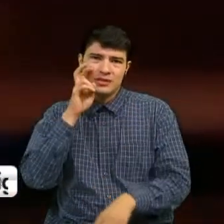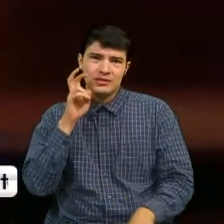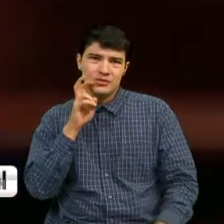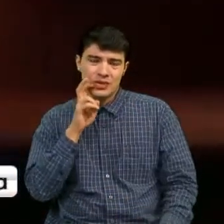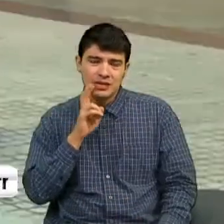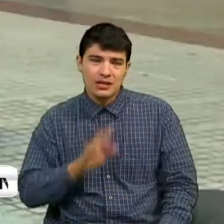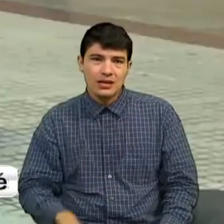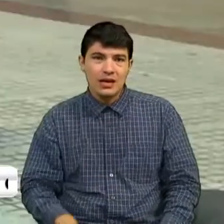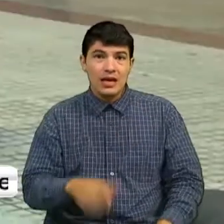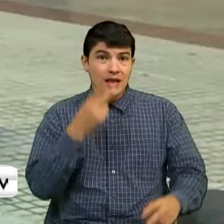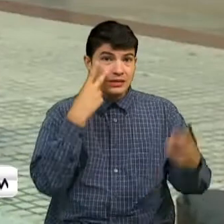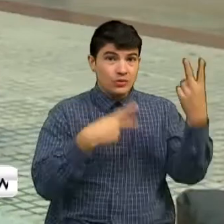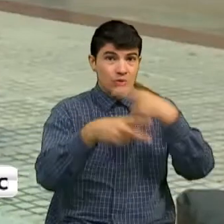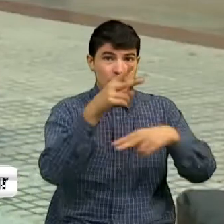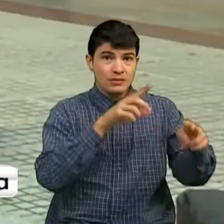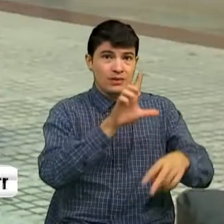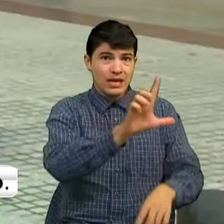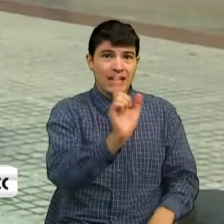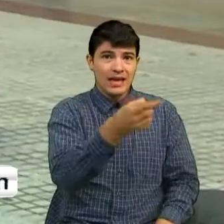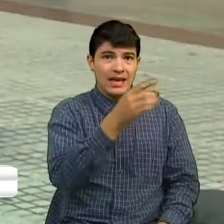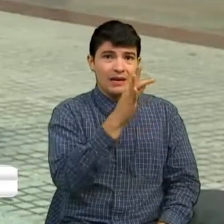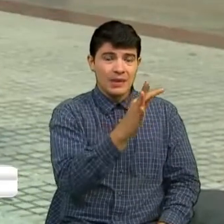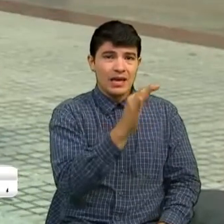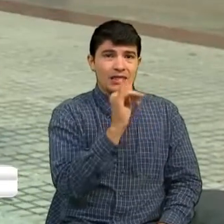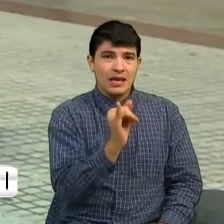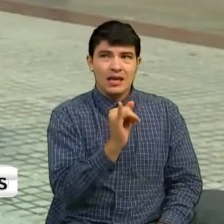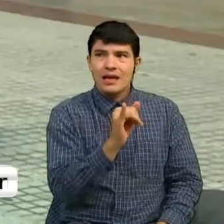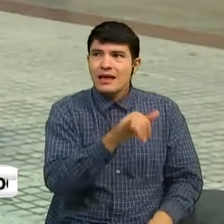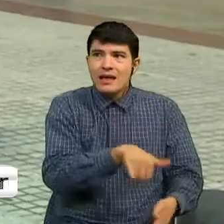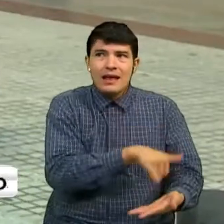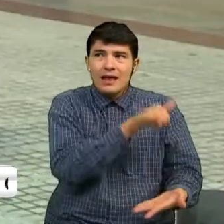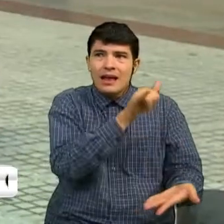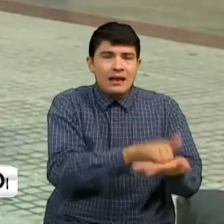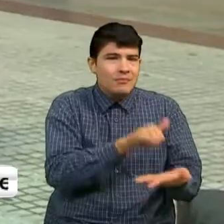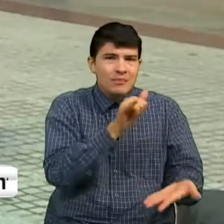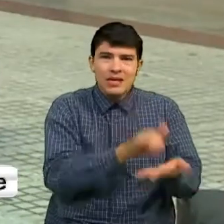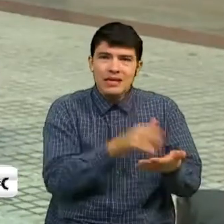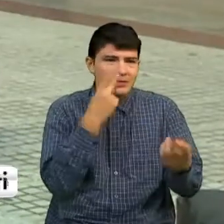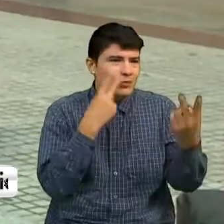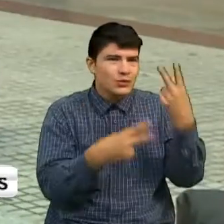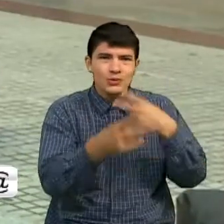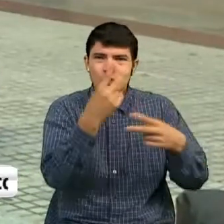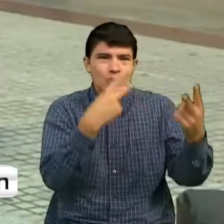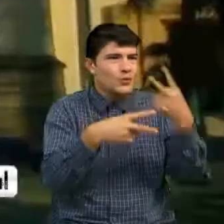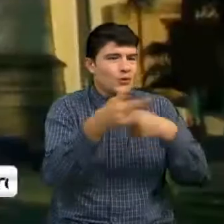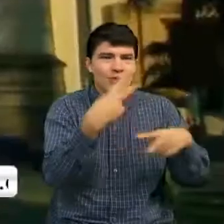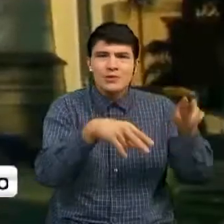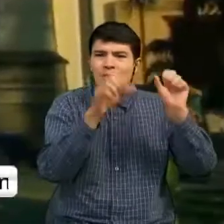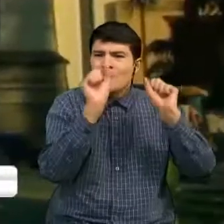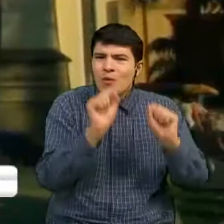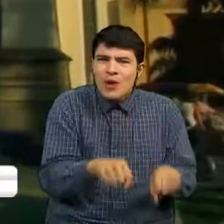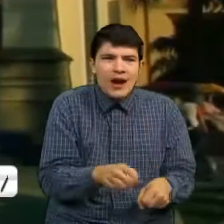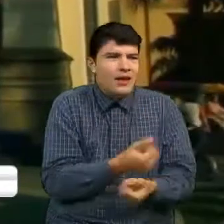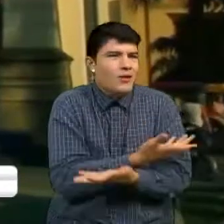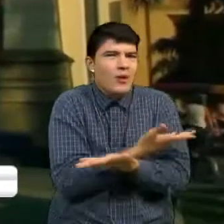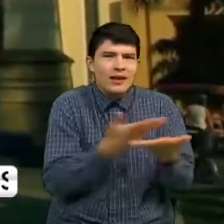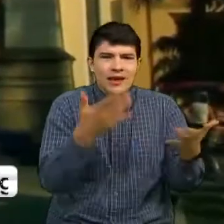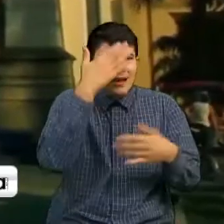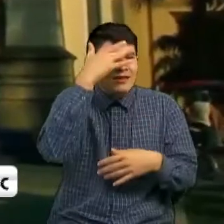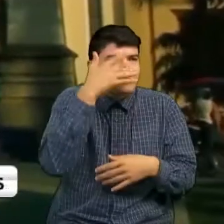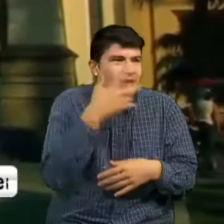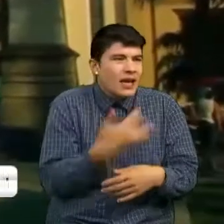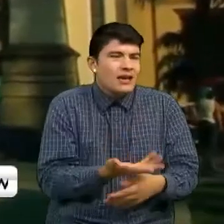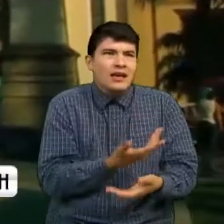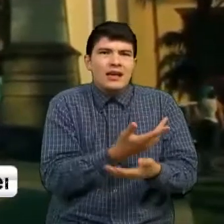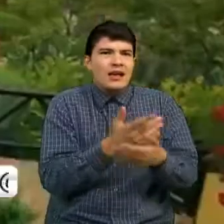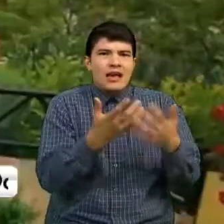El turismo LGBT es exactamente el mismo turismo que pueden ofrecer las páginas de Facebook, que pueden